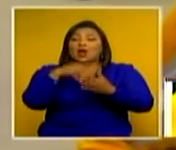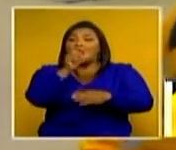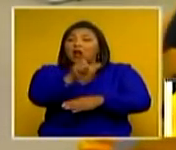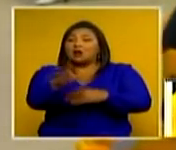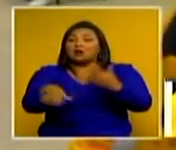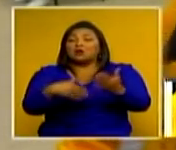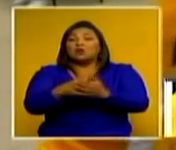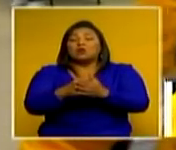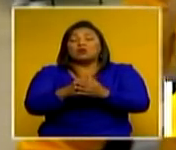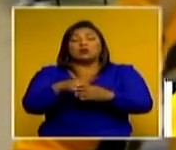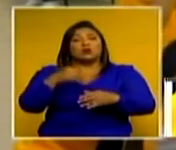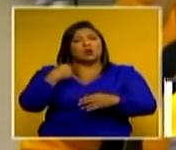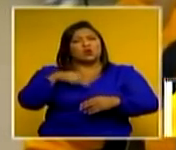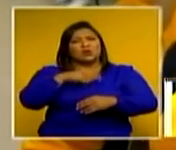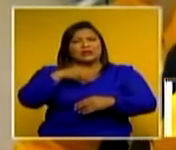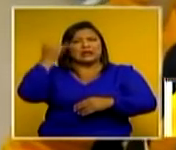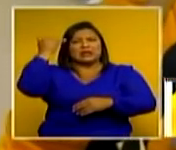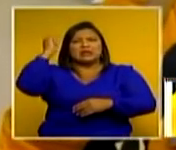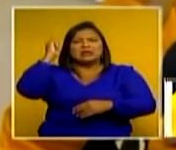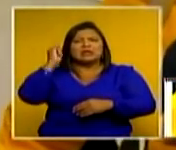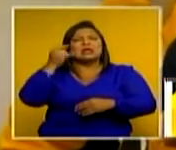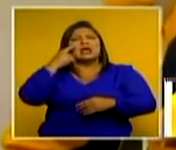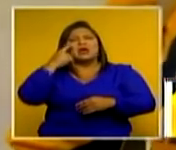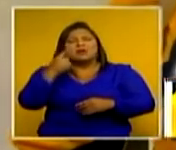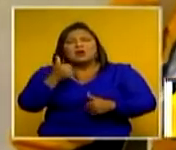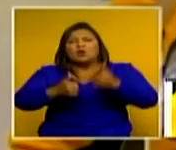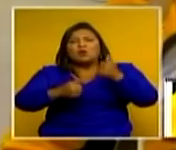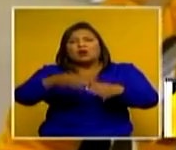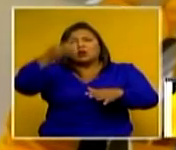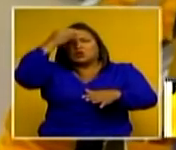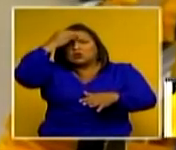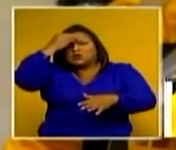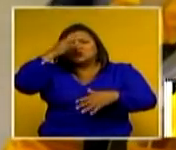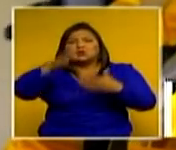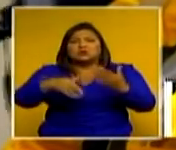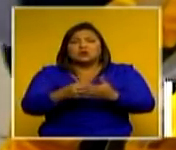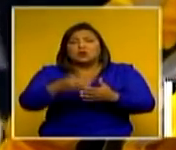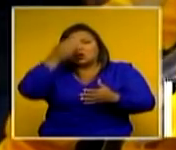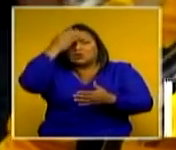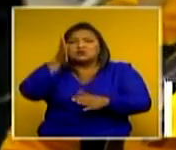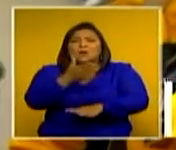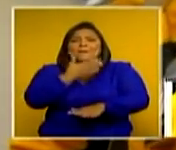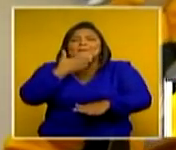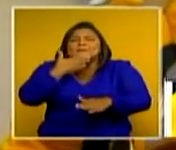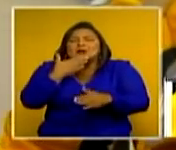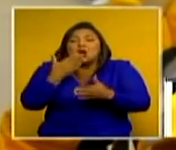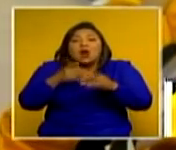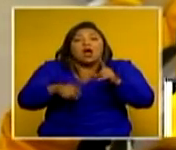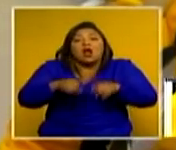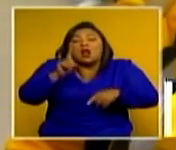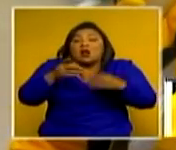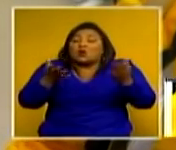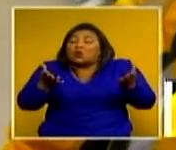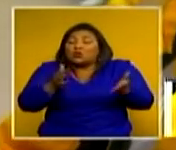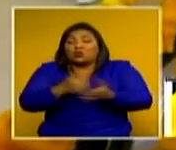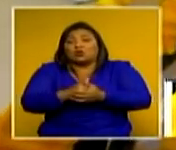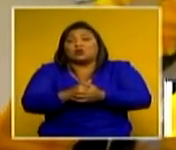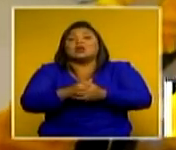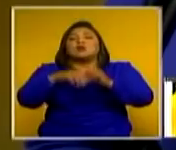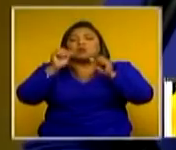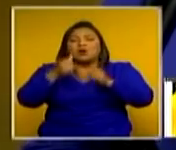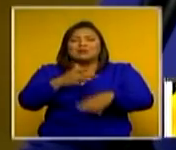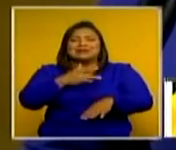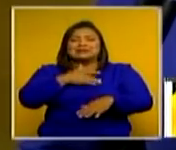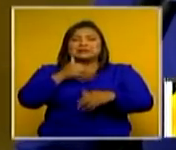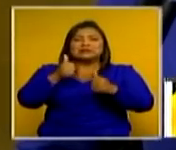y nuestras ideas para poder ser así de nuestra educación nacional una educación mejor algo donde nosotros desviando nos sintamos a gusto